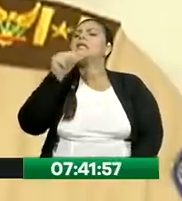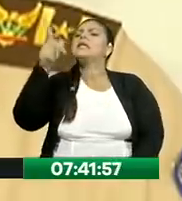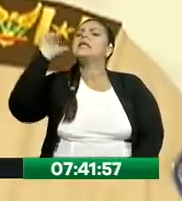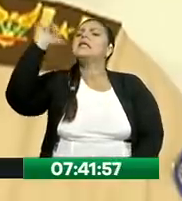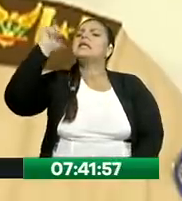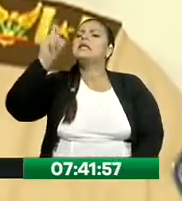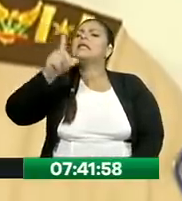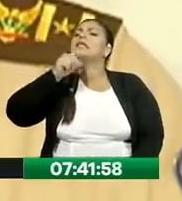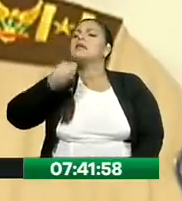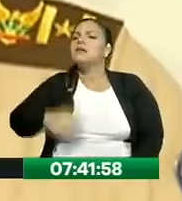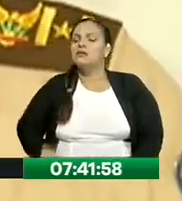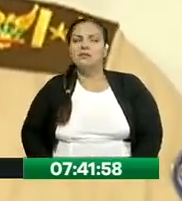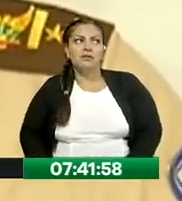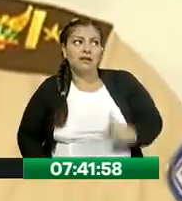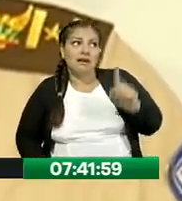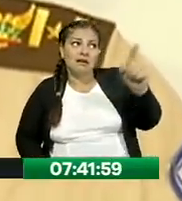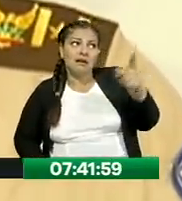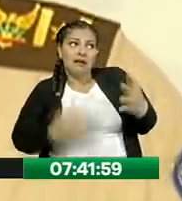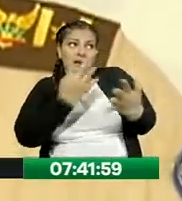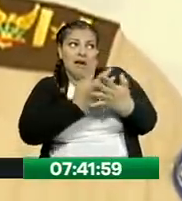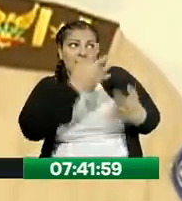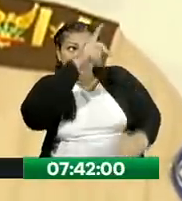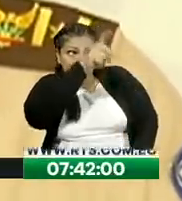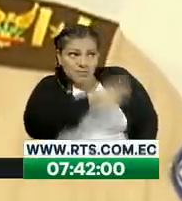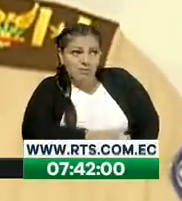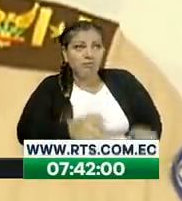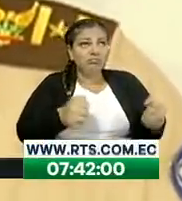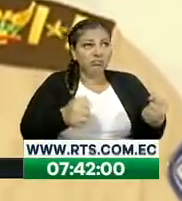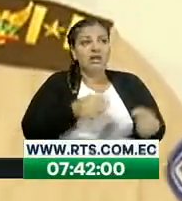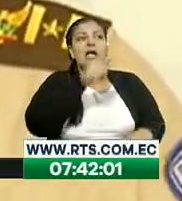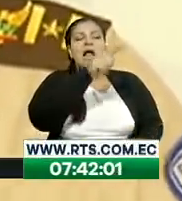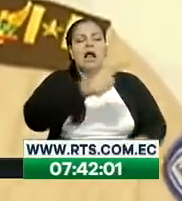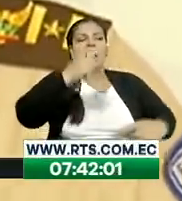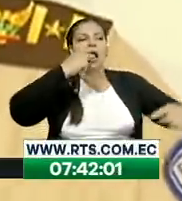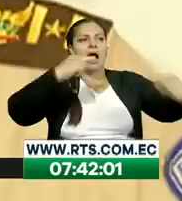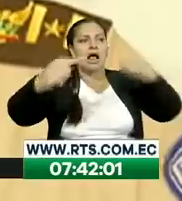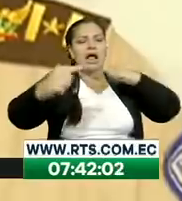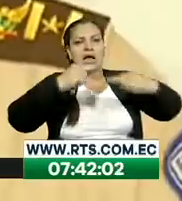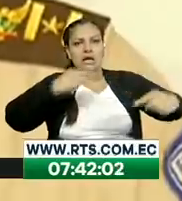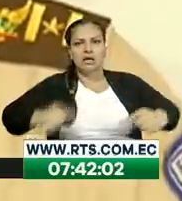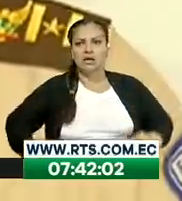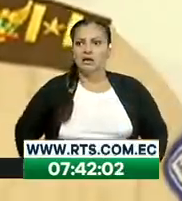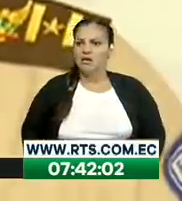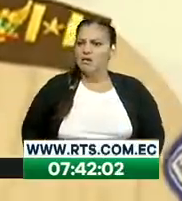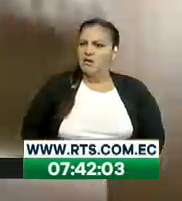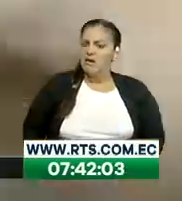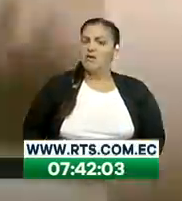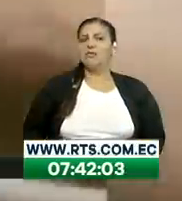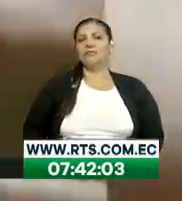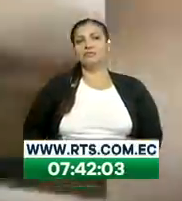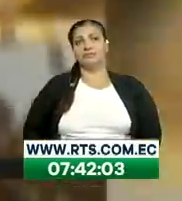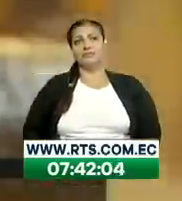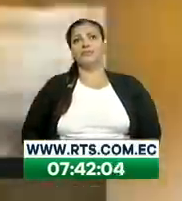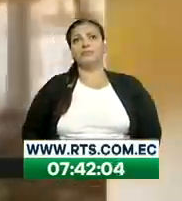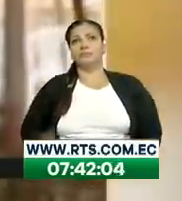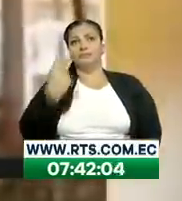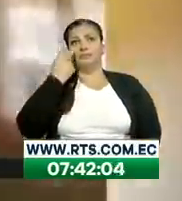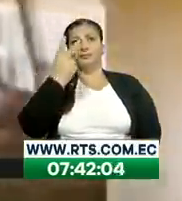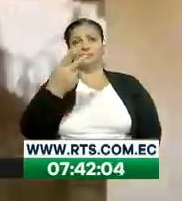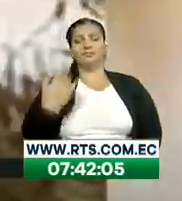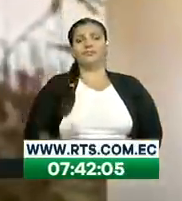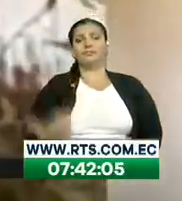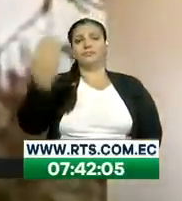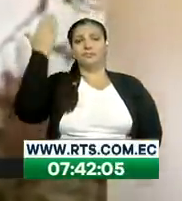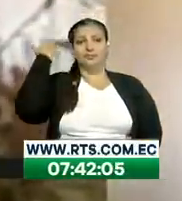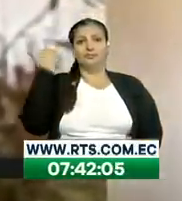de rehabilitación. Hay diferentes maneras en las que ellos hacen llegar sus disposiciones a su banda. Y